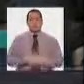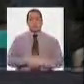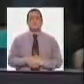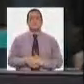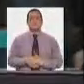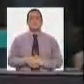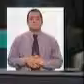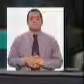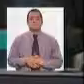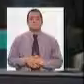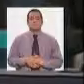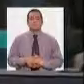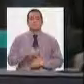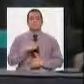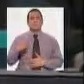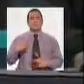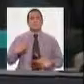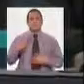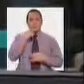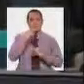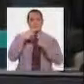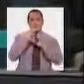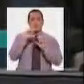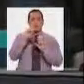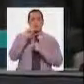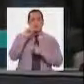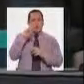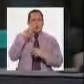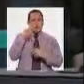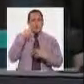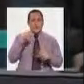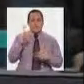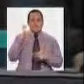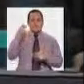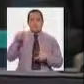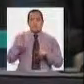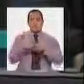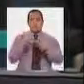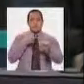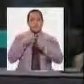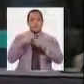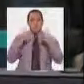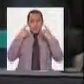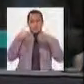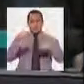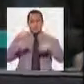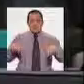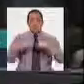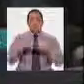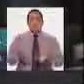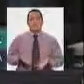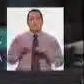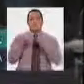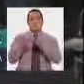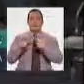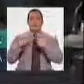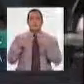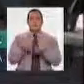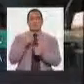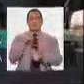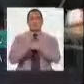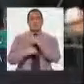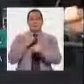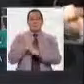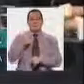Premier, la señora Gloria Cano ha adelantado que este audio lo van a llevar a la Corte Interamericana de Derechos Humanos.